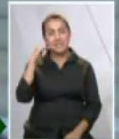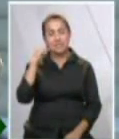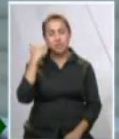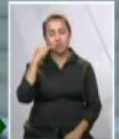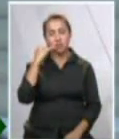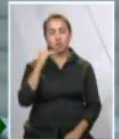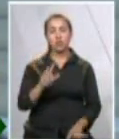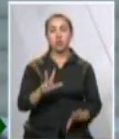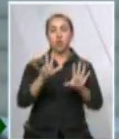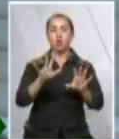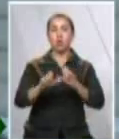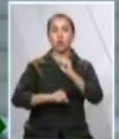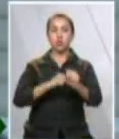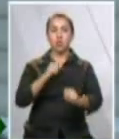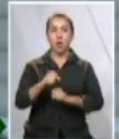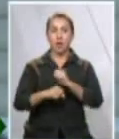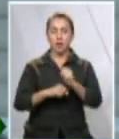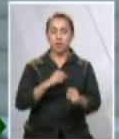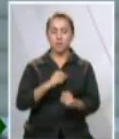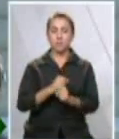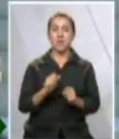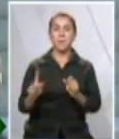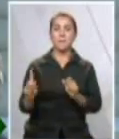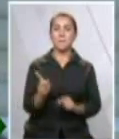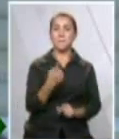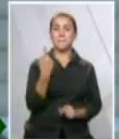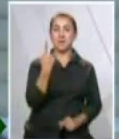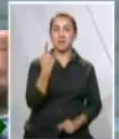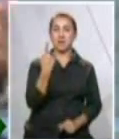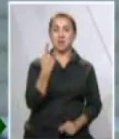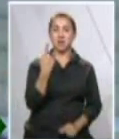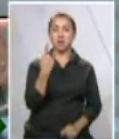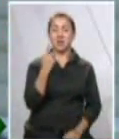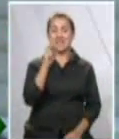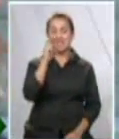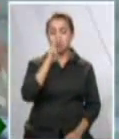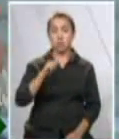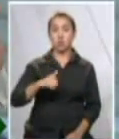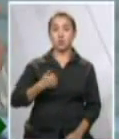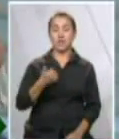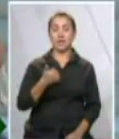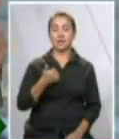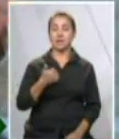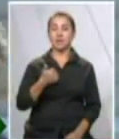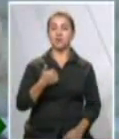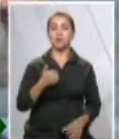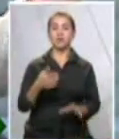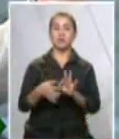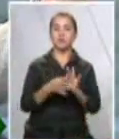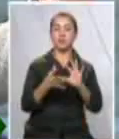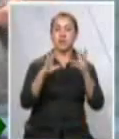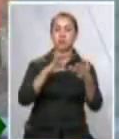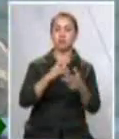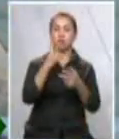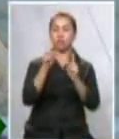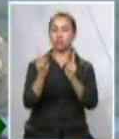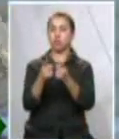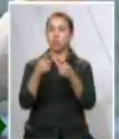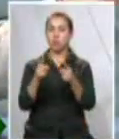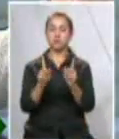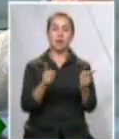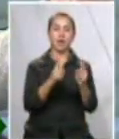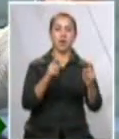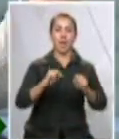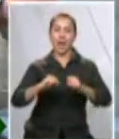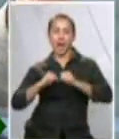los 8 años que fue su primer gesto intencional con consecuencia en el mundo. Y ahí le pusimos 2 músicas, a él le gusta mucho el